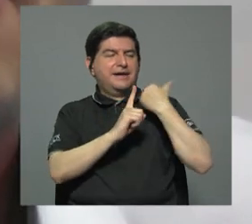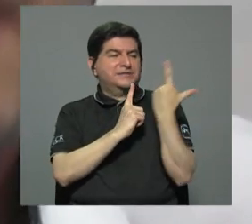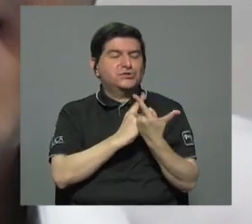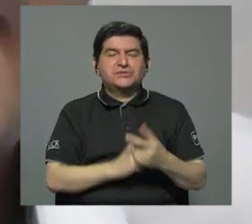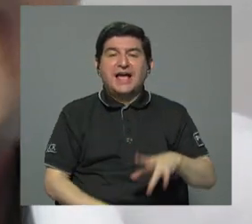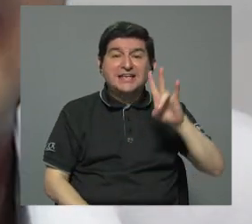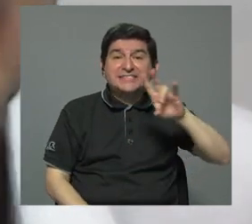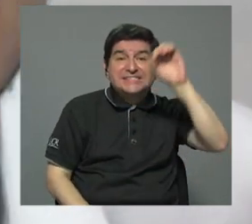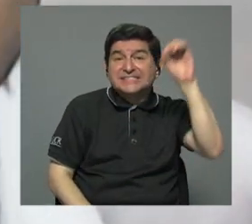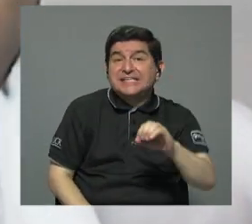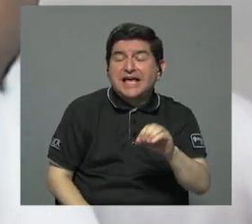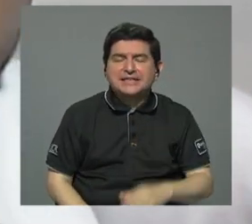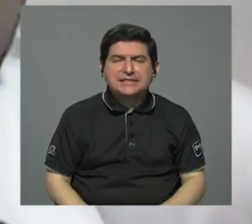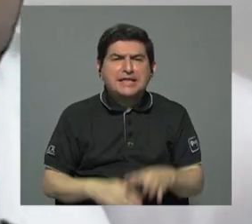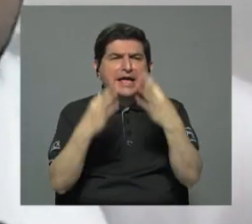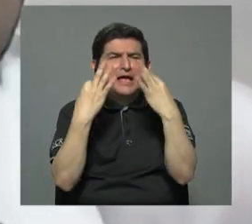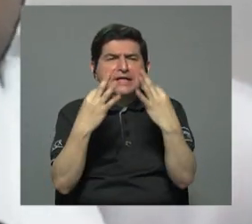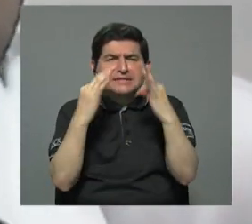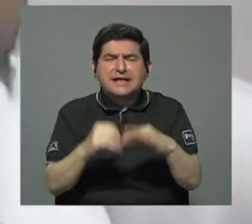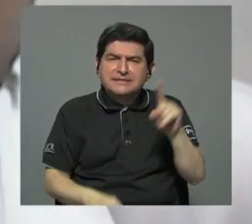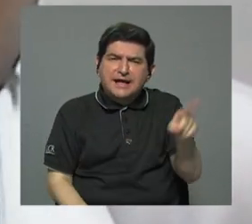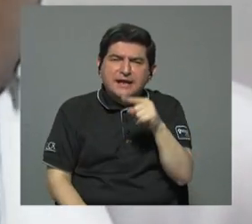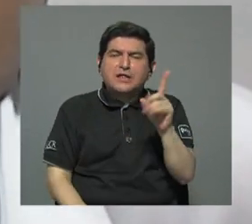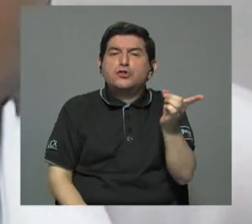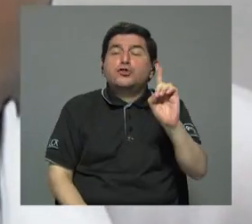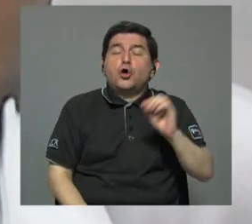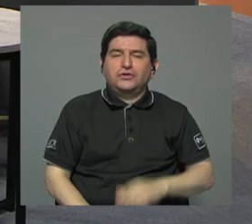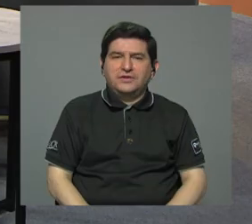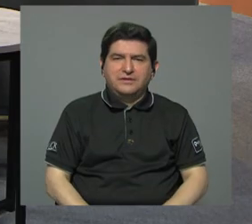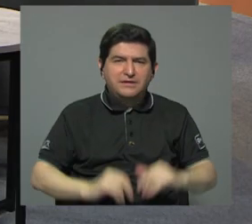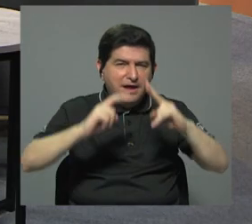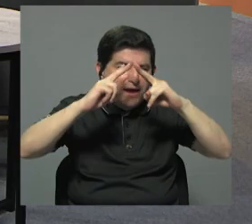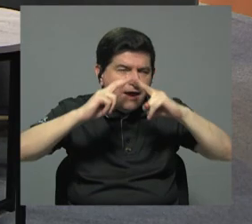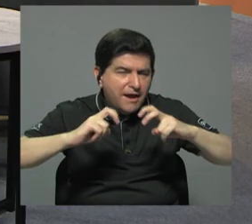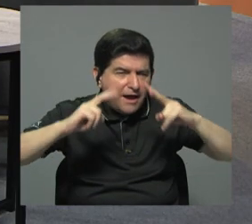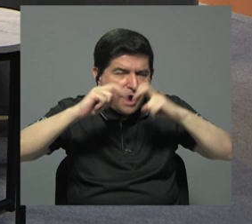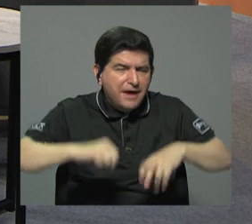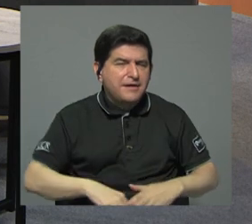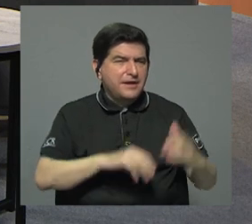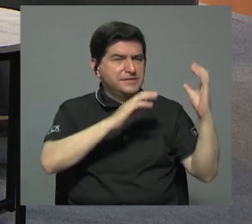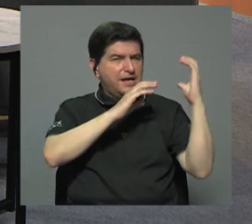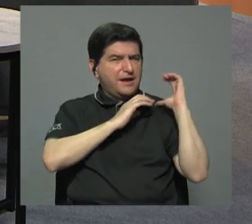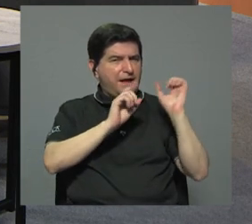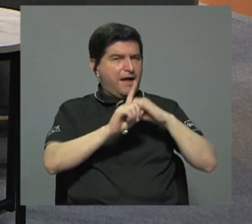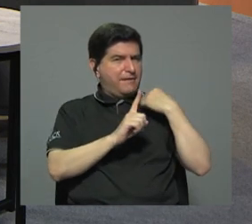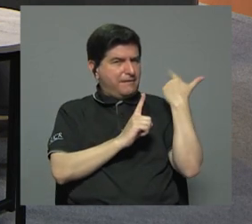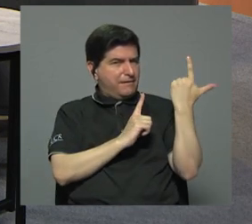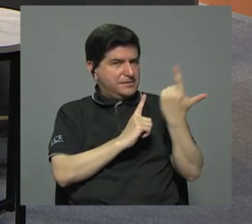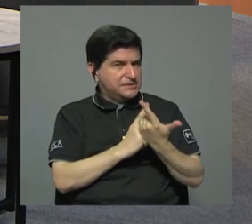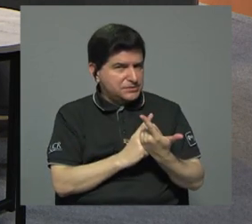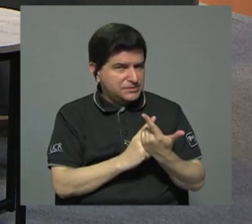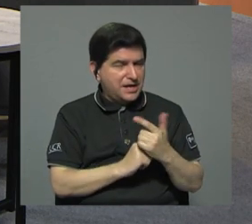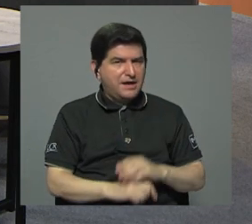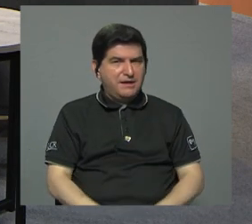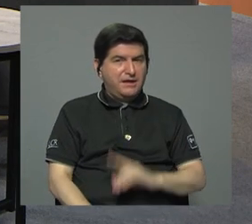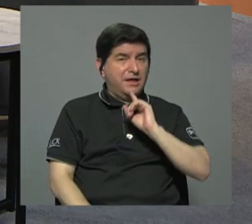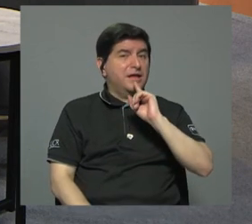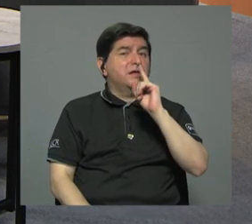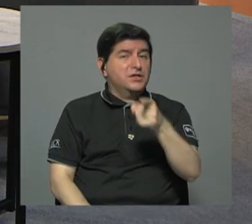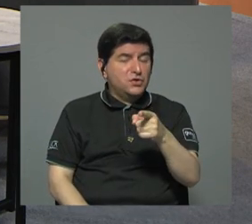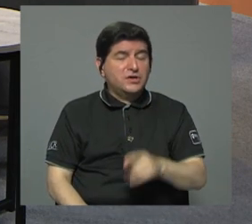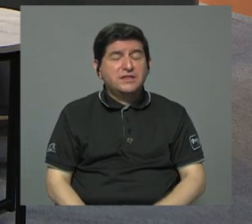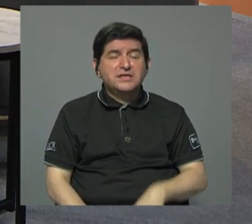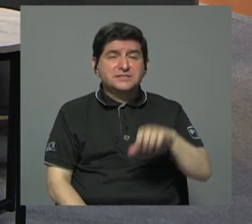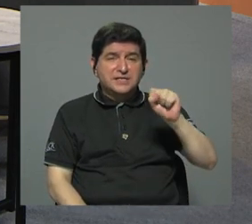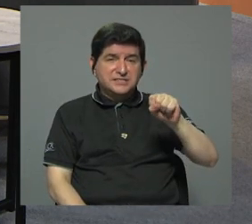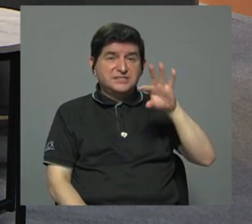7%, para ver en qué parte lo podemos ir quitando. Desmenuzar esas cargas sociales, eso está diciendo don